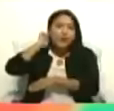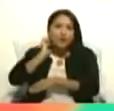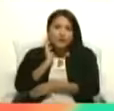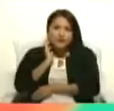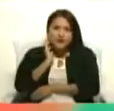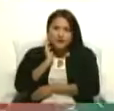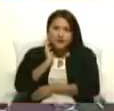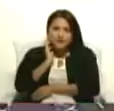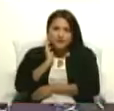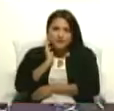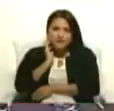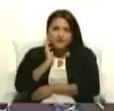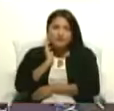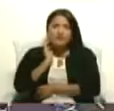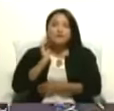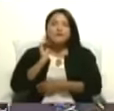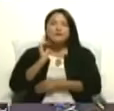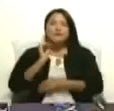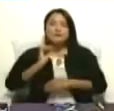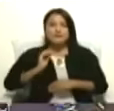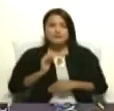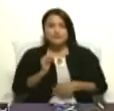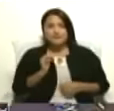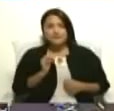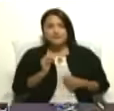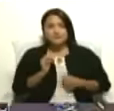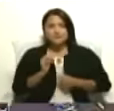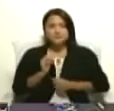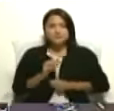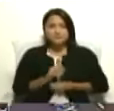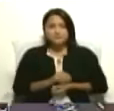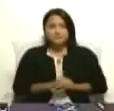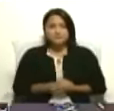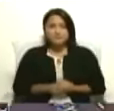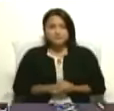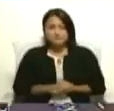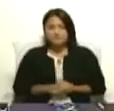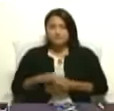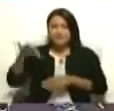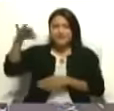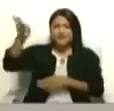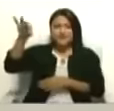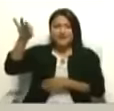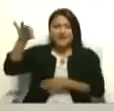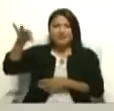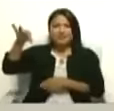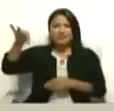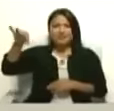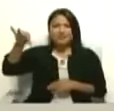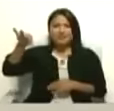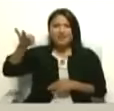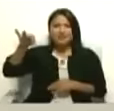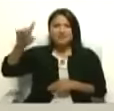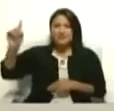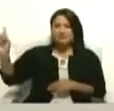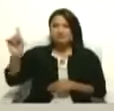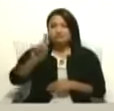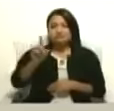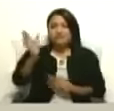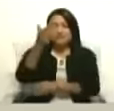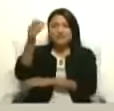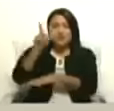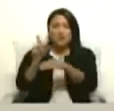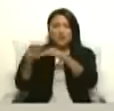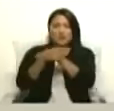ceniza Aquí está unas ratas que se vinieron a isar la bandera de Guyana en territorio venezolano que